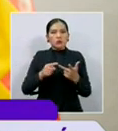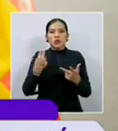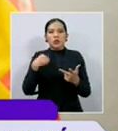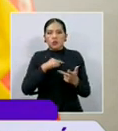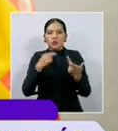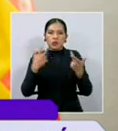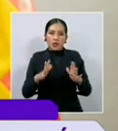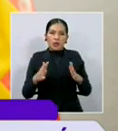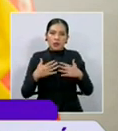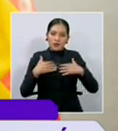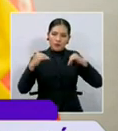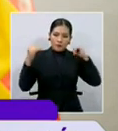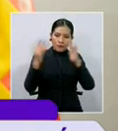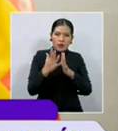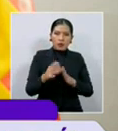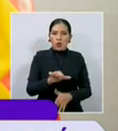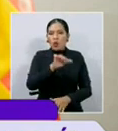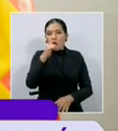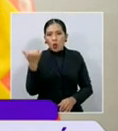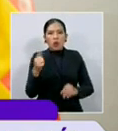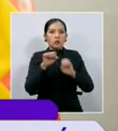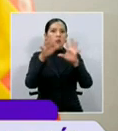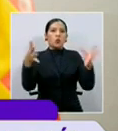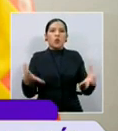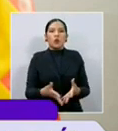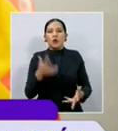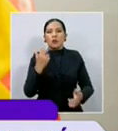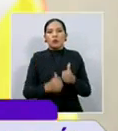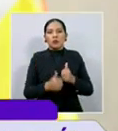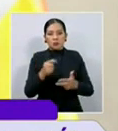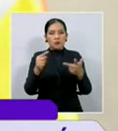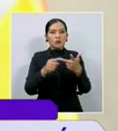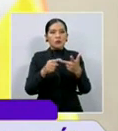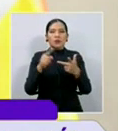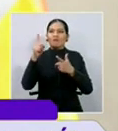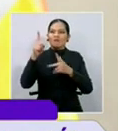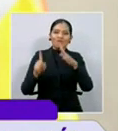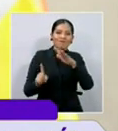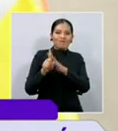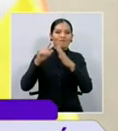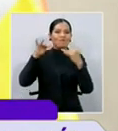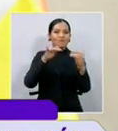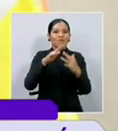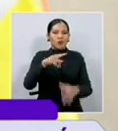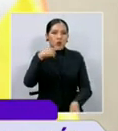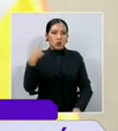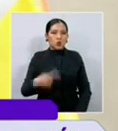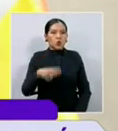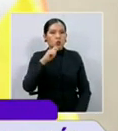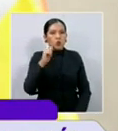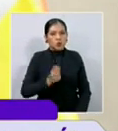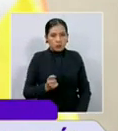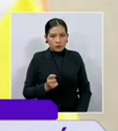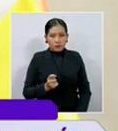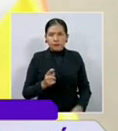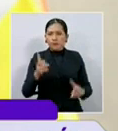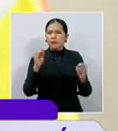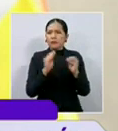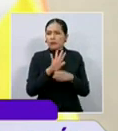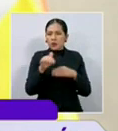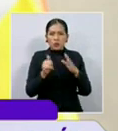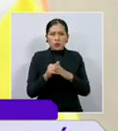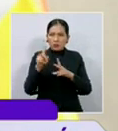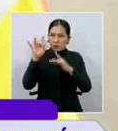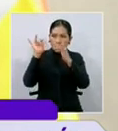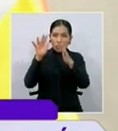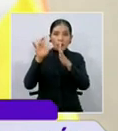enfrentamos las consecuencias de otro problema mundial, como es la guerra entre Rusia y Ucrania. Los efectos más importantes de